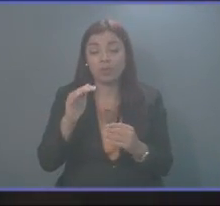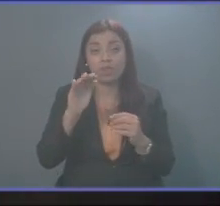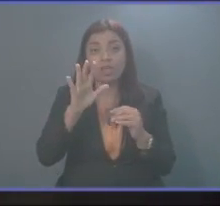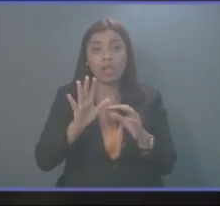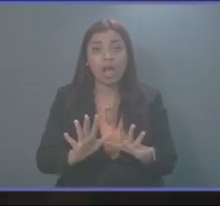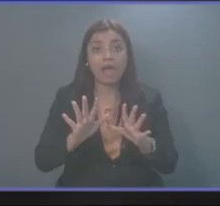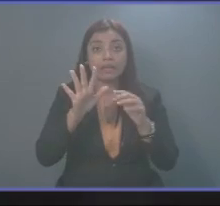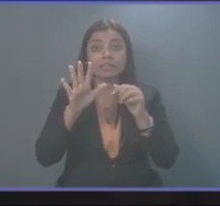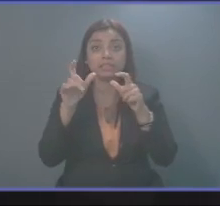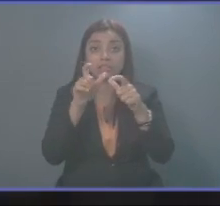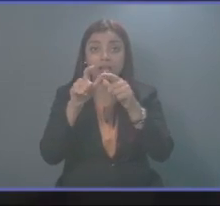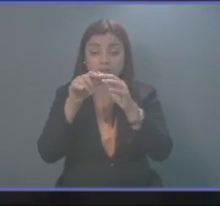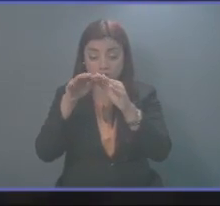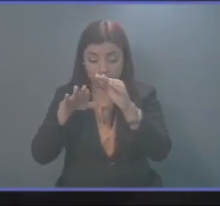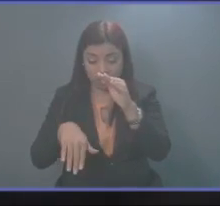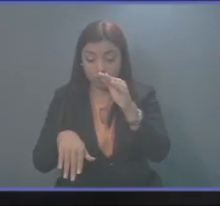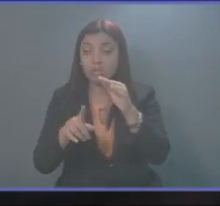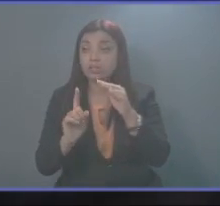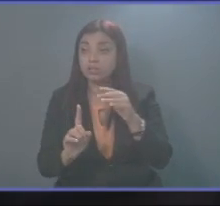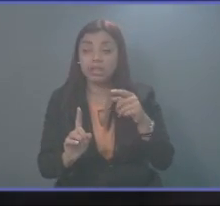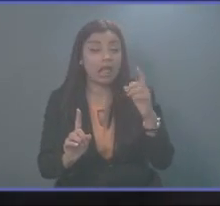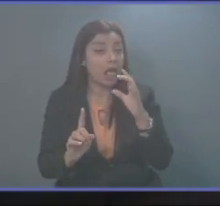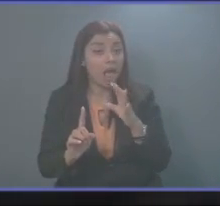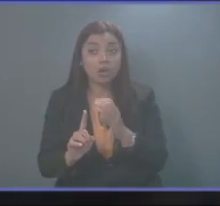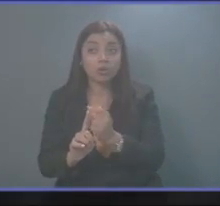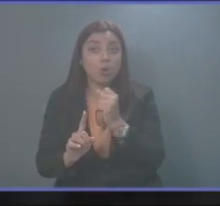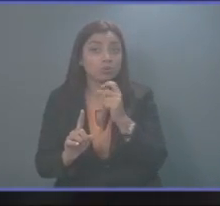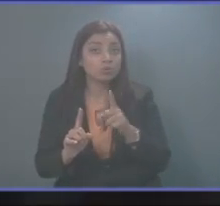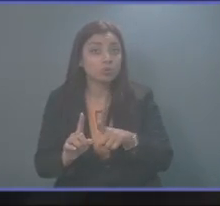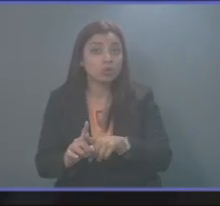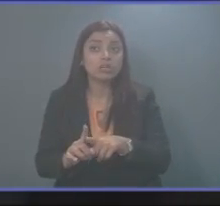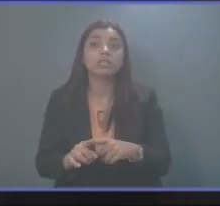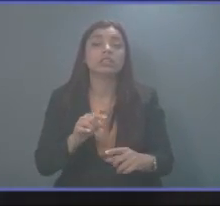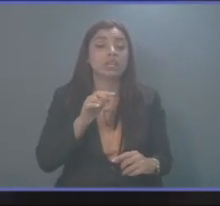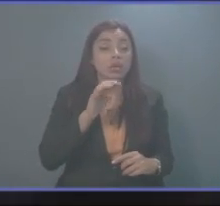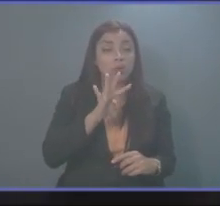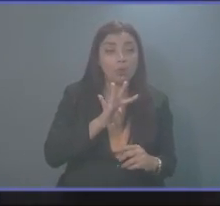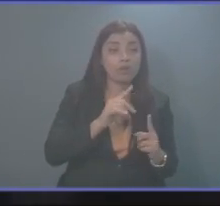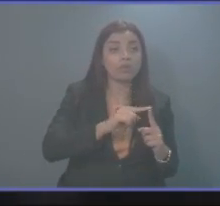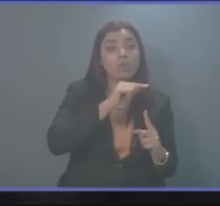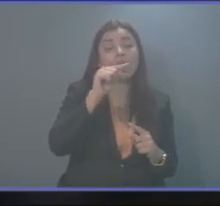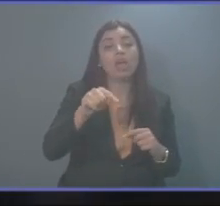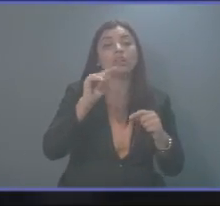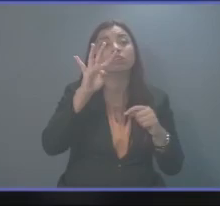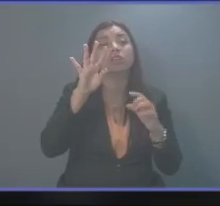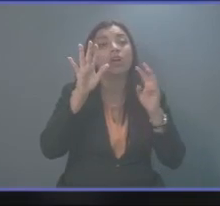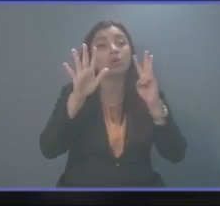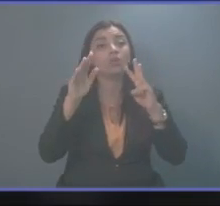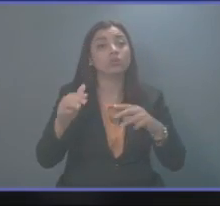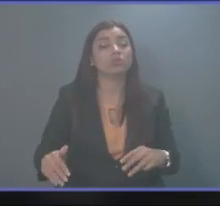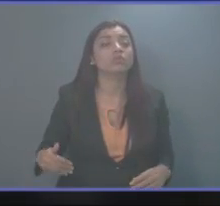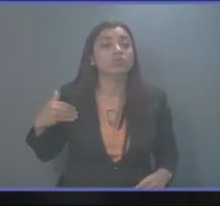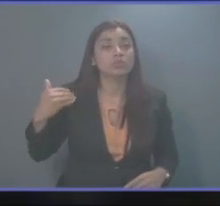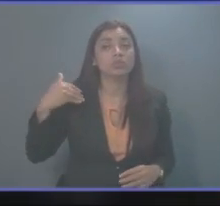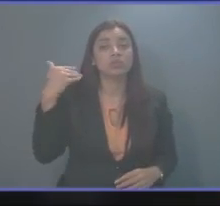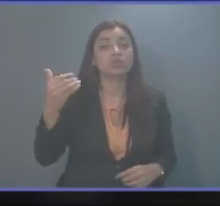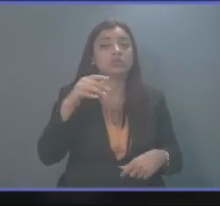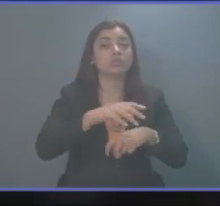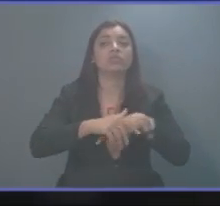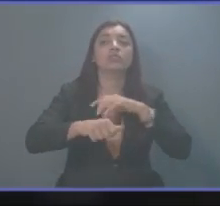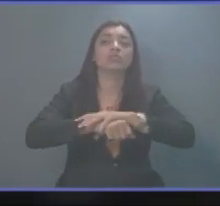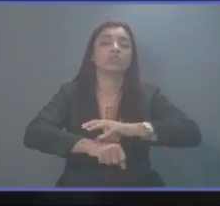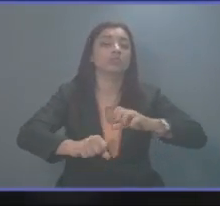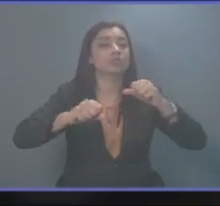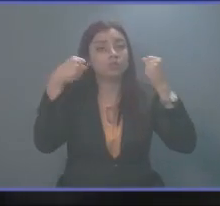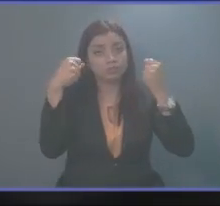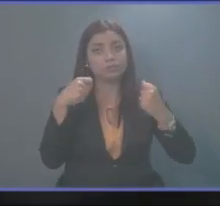15 años será sancionado con la pena de 4 a 8 años de prisión. ¿Con